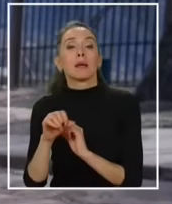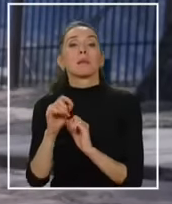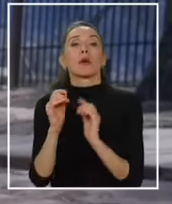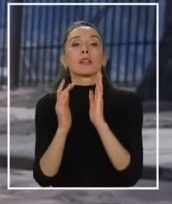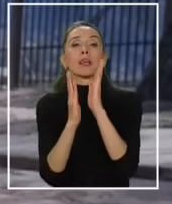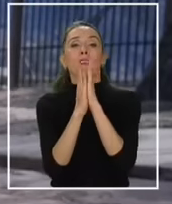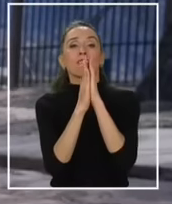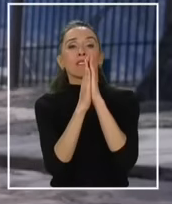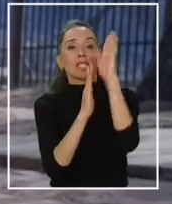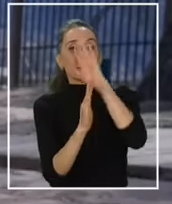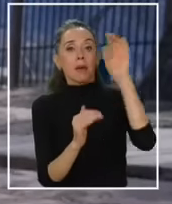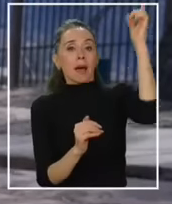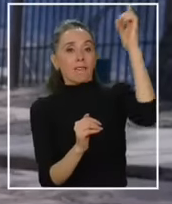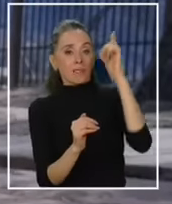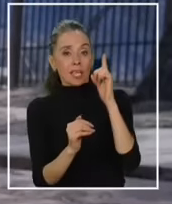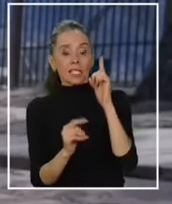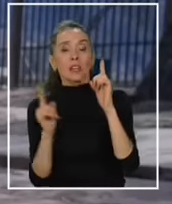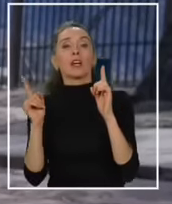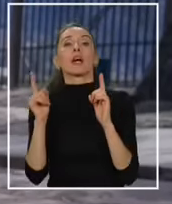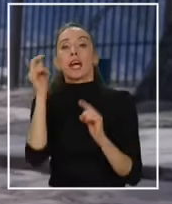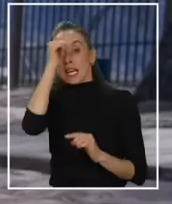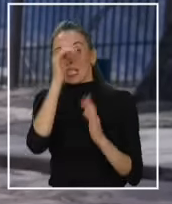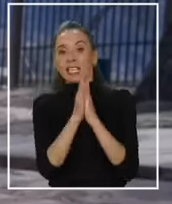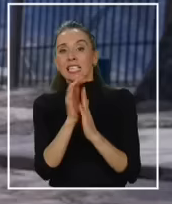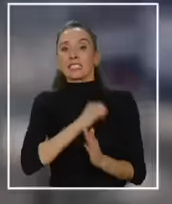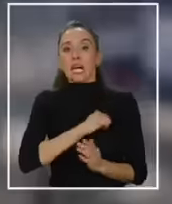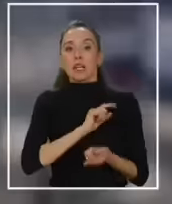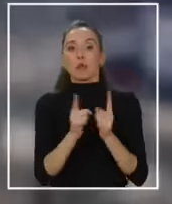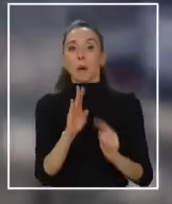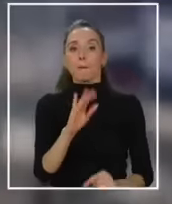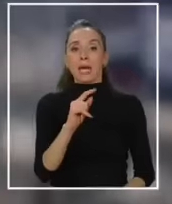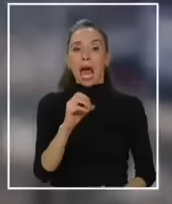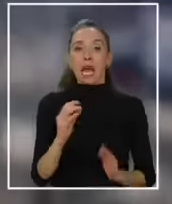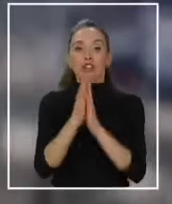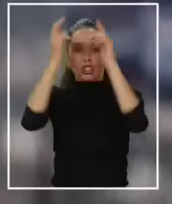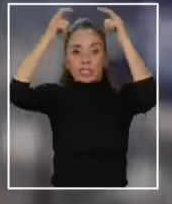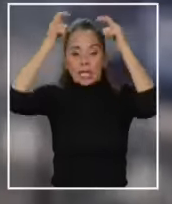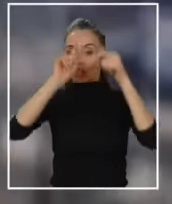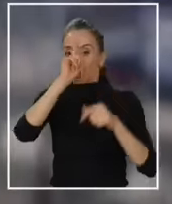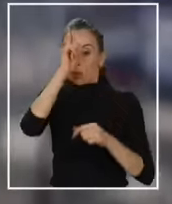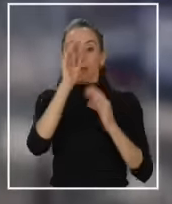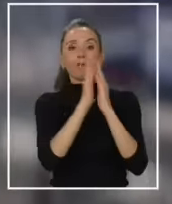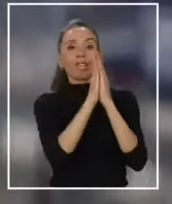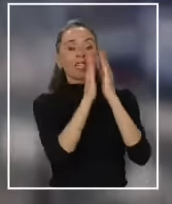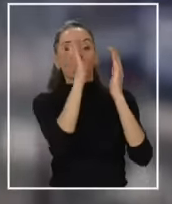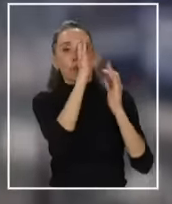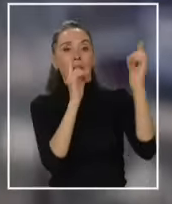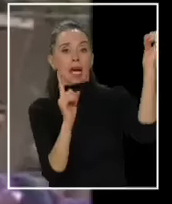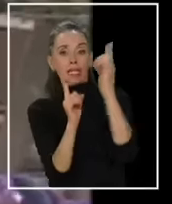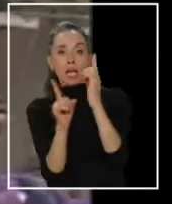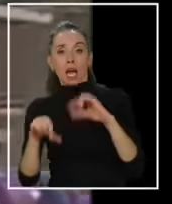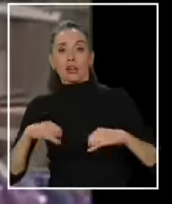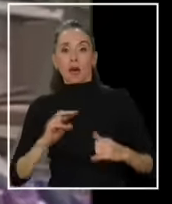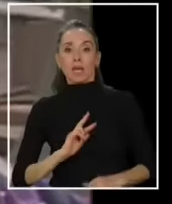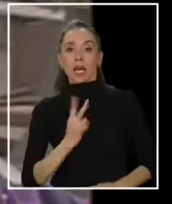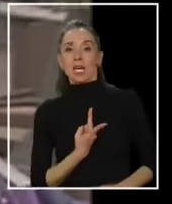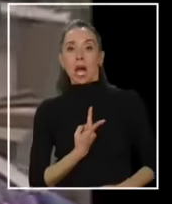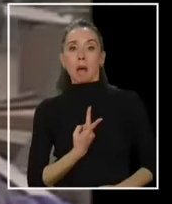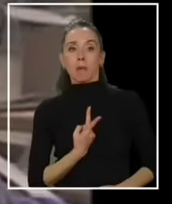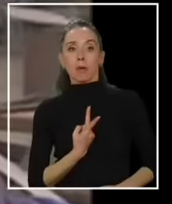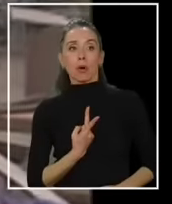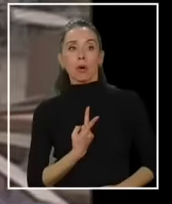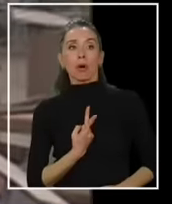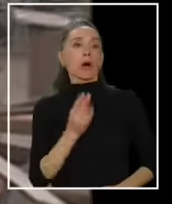apariciones terminan con las personas beatificadas, santificadas, ¿no es cierto? No estábamos acostumbrados a que una aparición terminaba con un chico cambiado de sexo